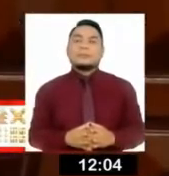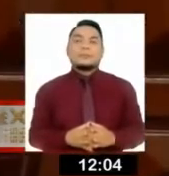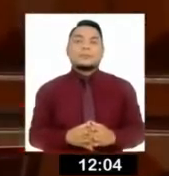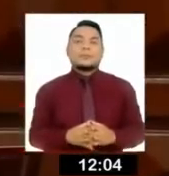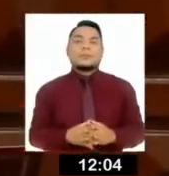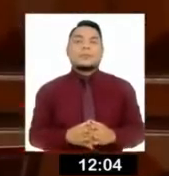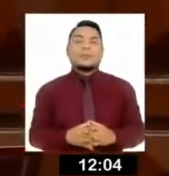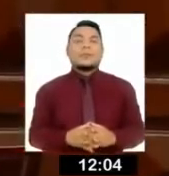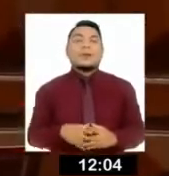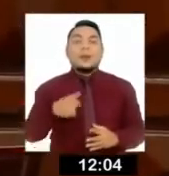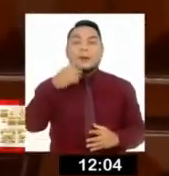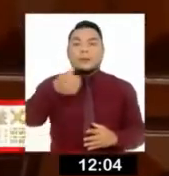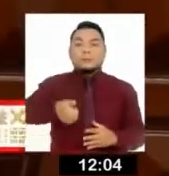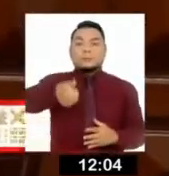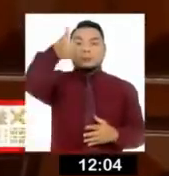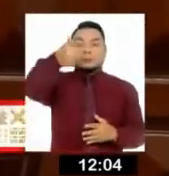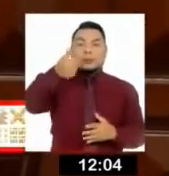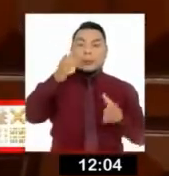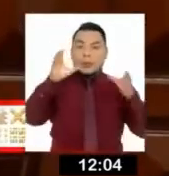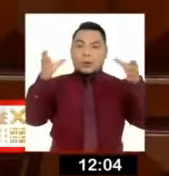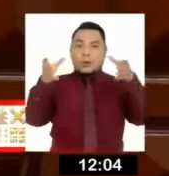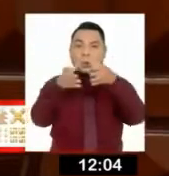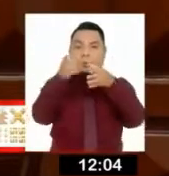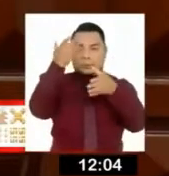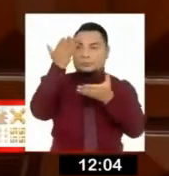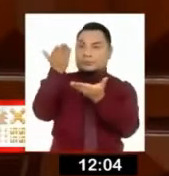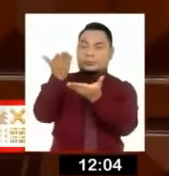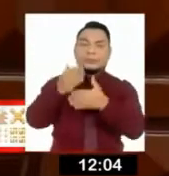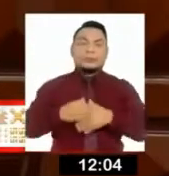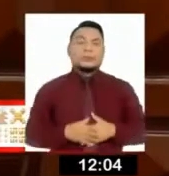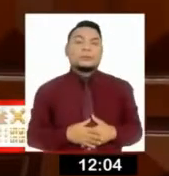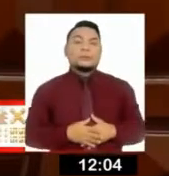Señora Presidenta del Congreso de la República,